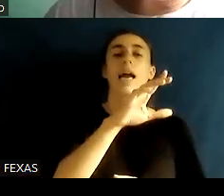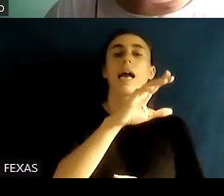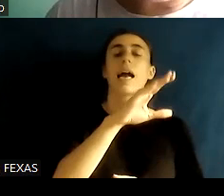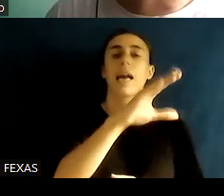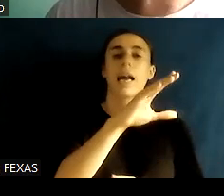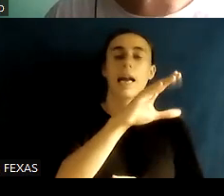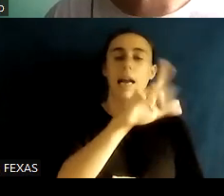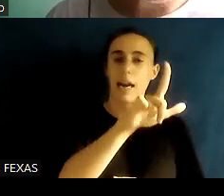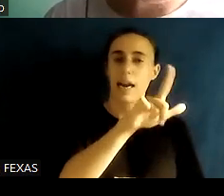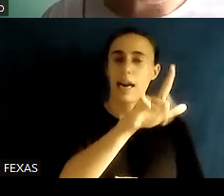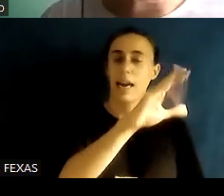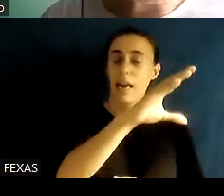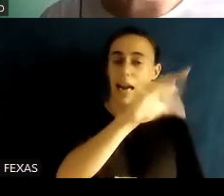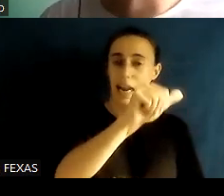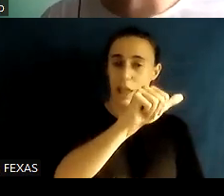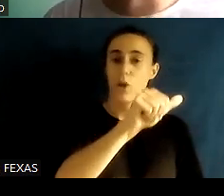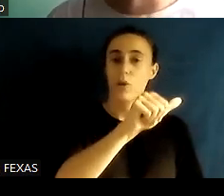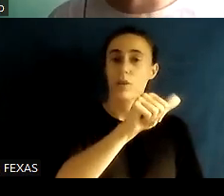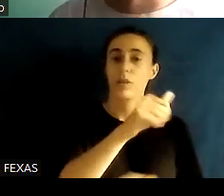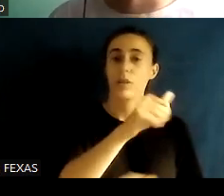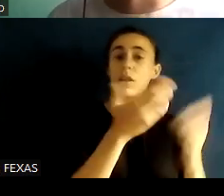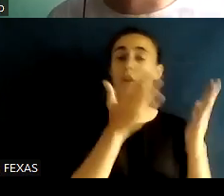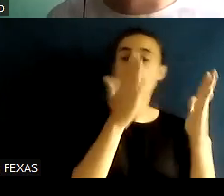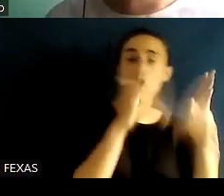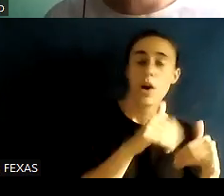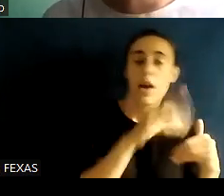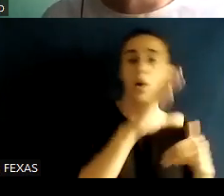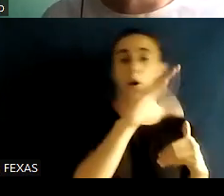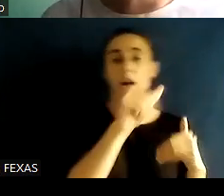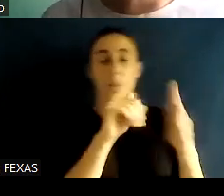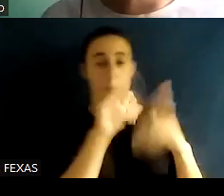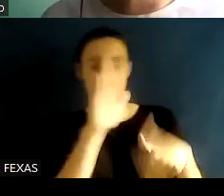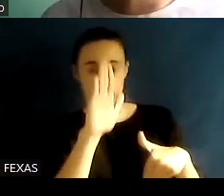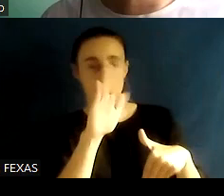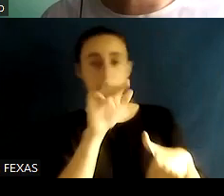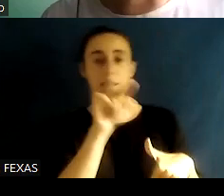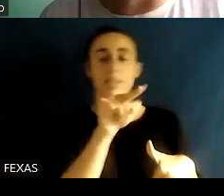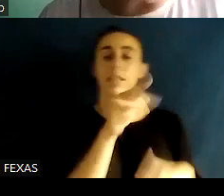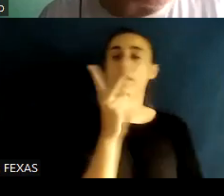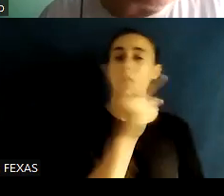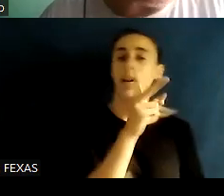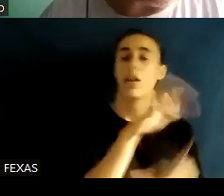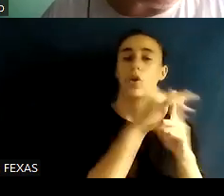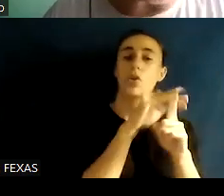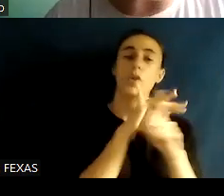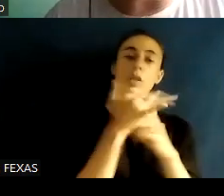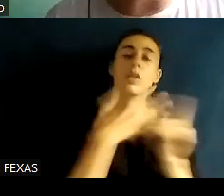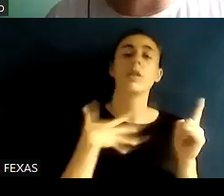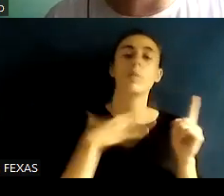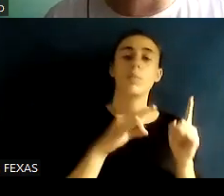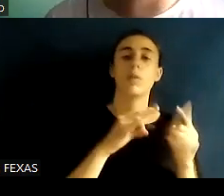de calcio, una hipercalcemia, como una hipocalcemia pueden dar un estado, una situación de